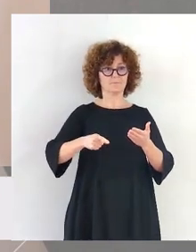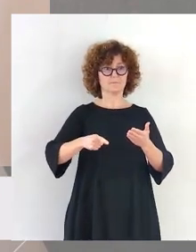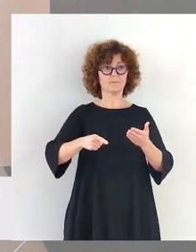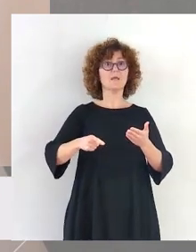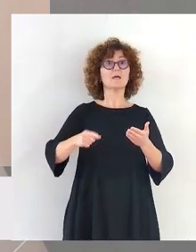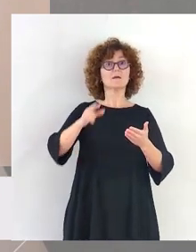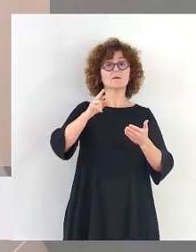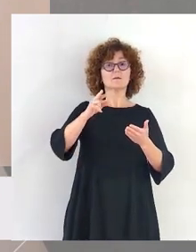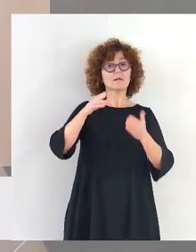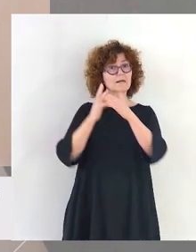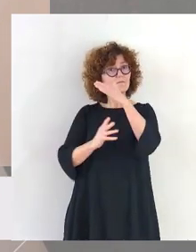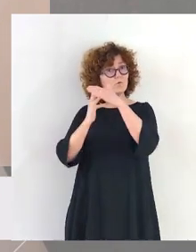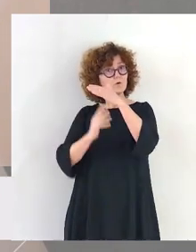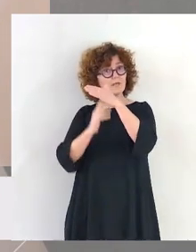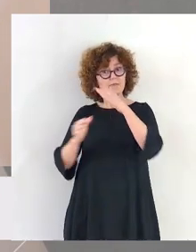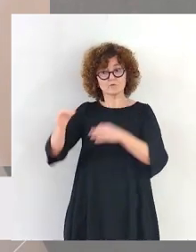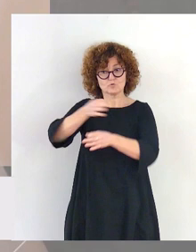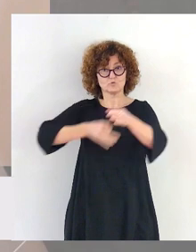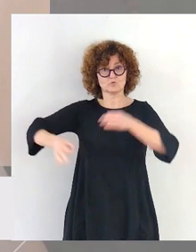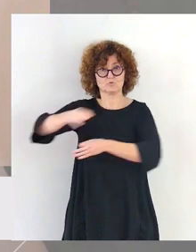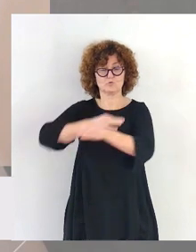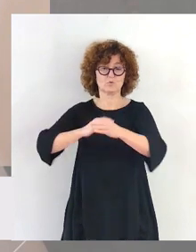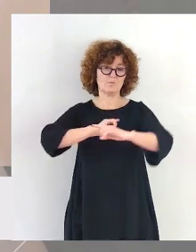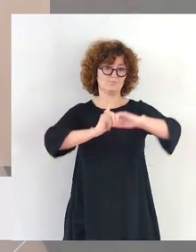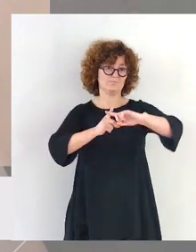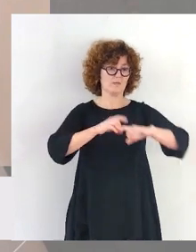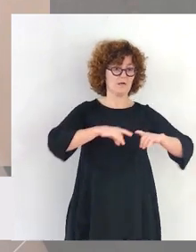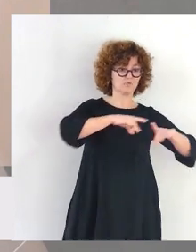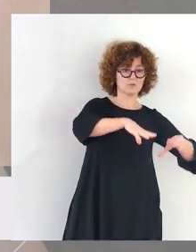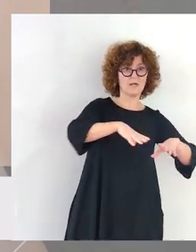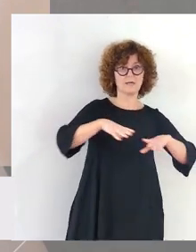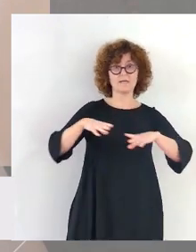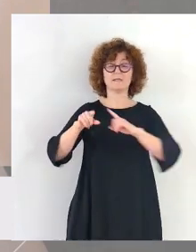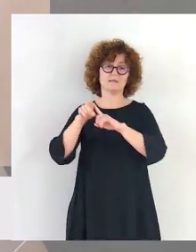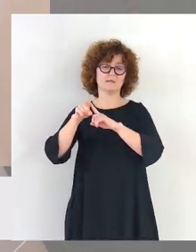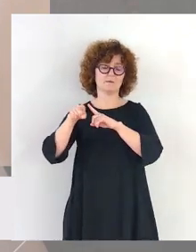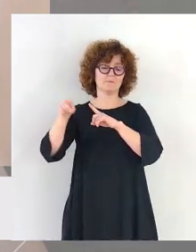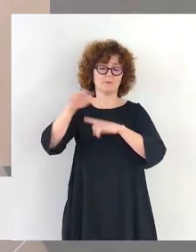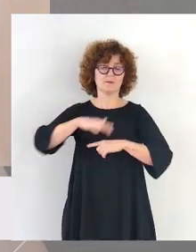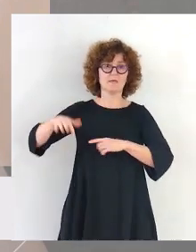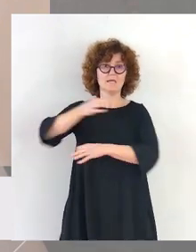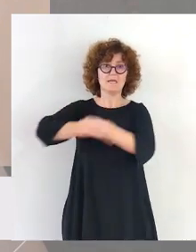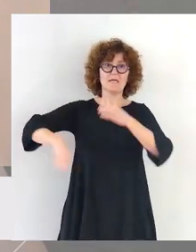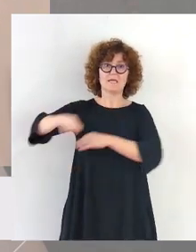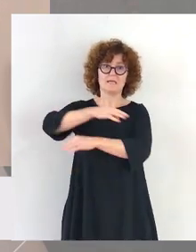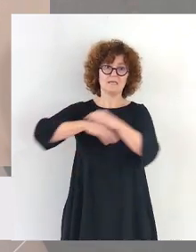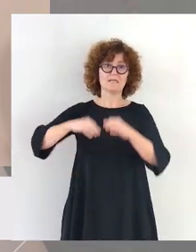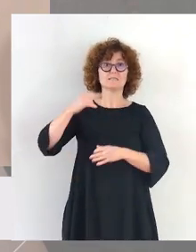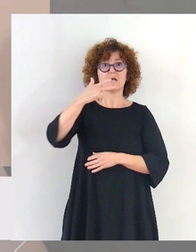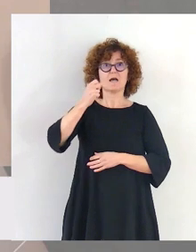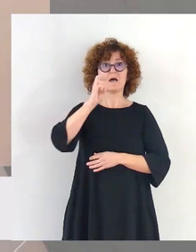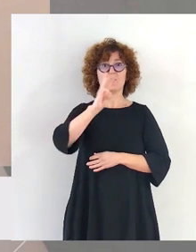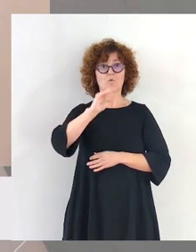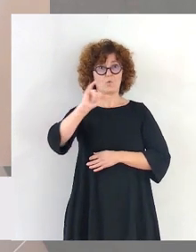ese archipiélago ubicado a medio camino entre Australia y y Hawai y que se encuentra en riesgo de desaparición por